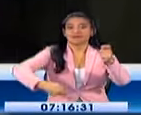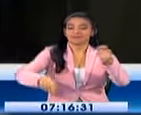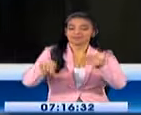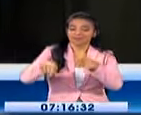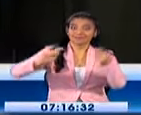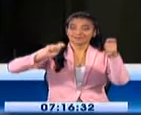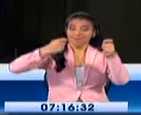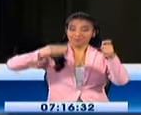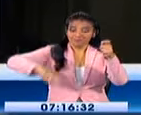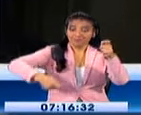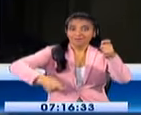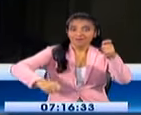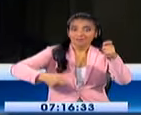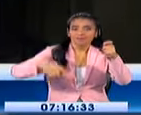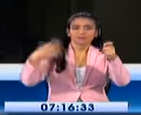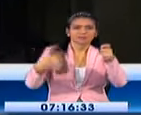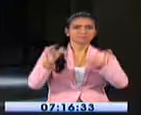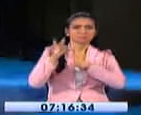vehículo. Realizó